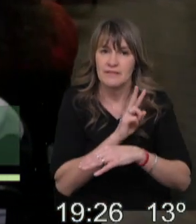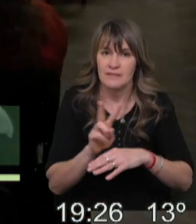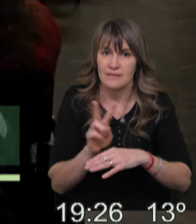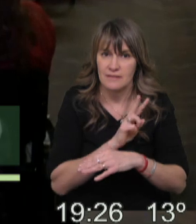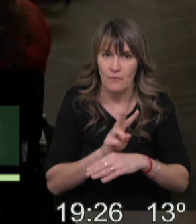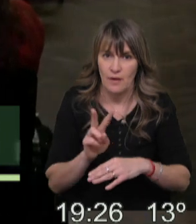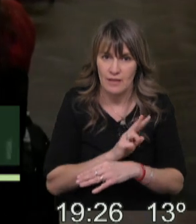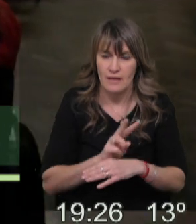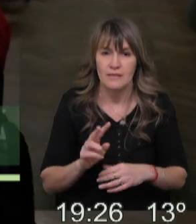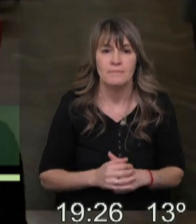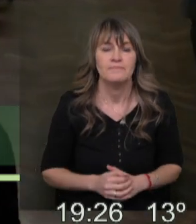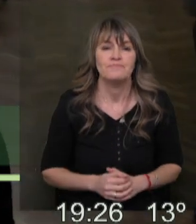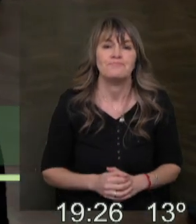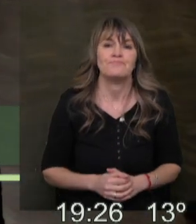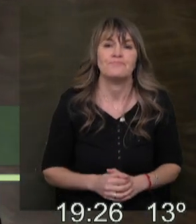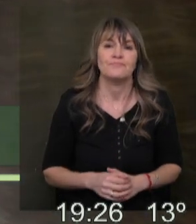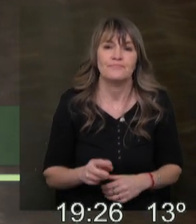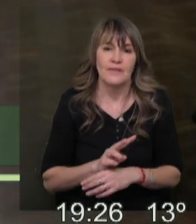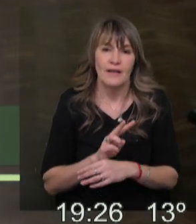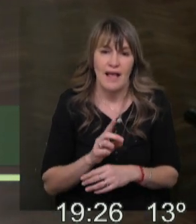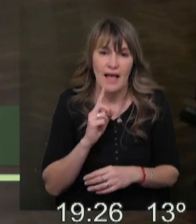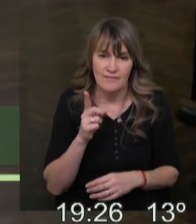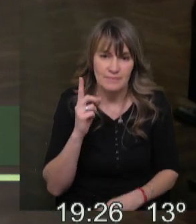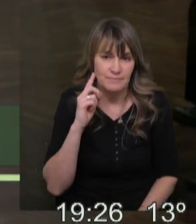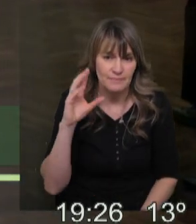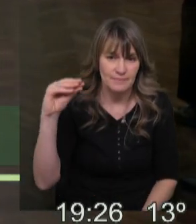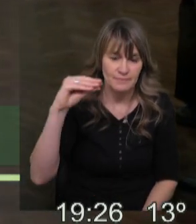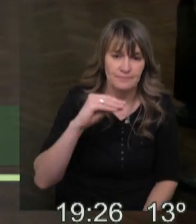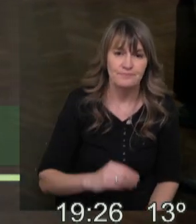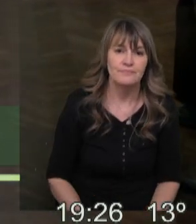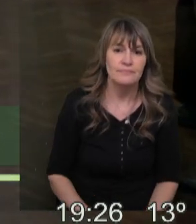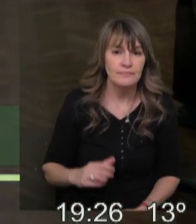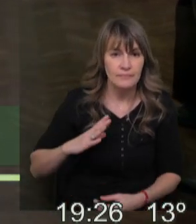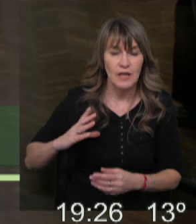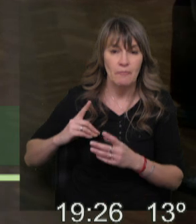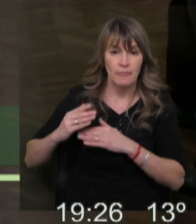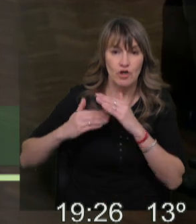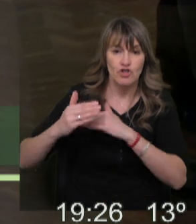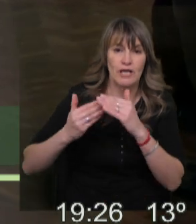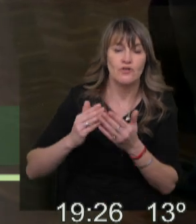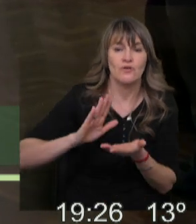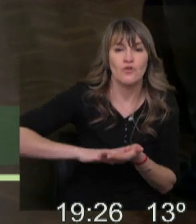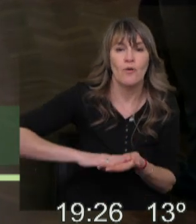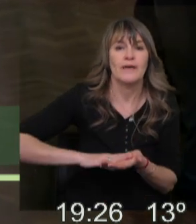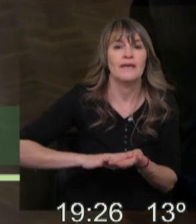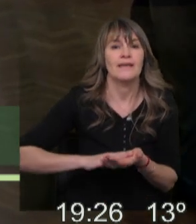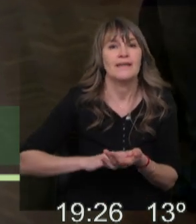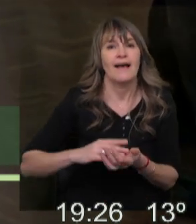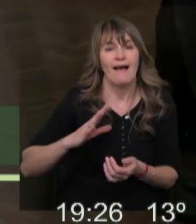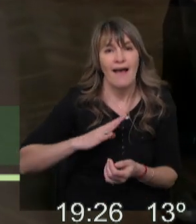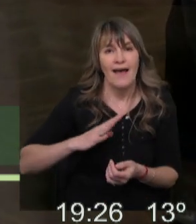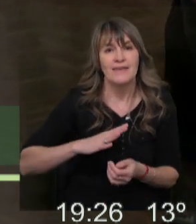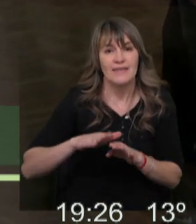solemos consultar, así que la escuchamos un poco. Con un proceso en que el niño transita